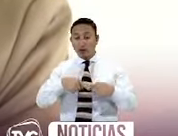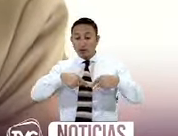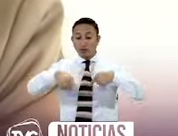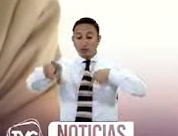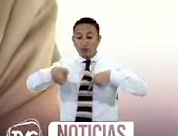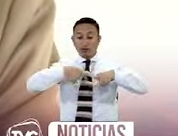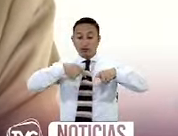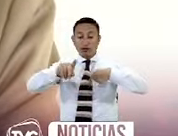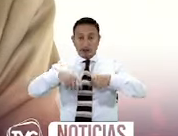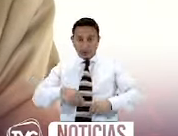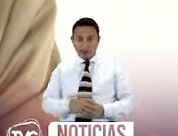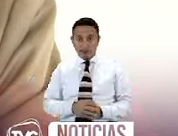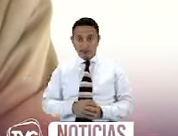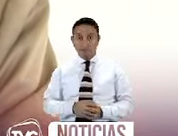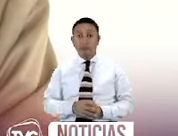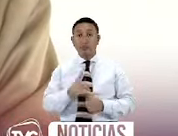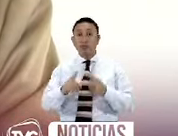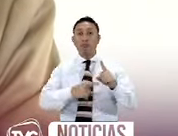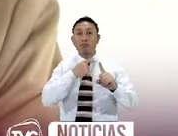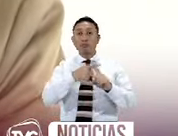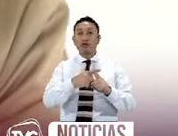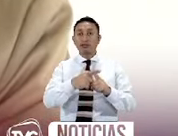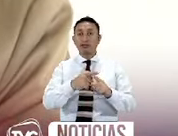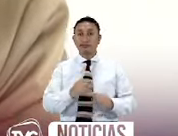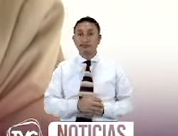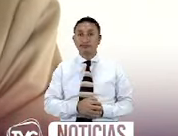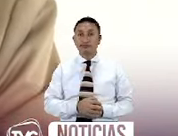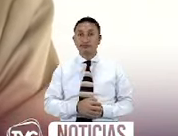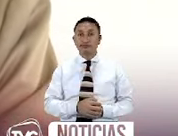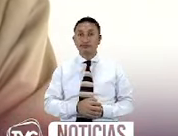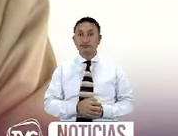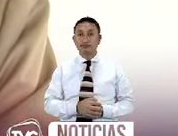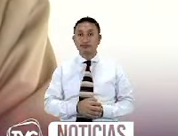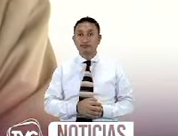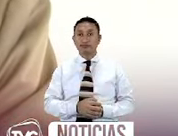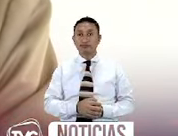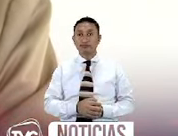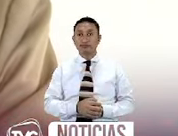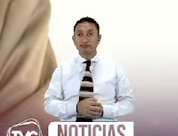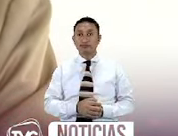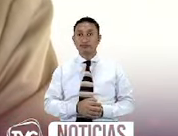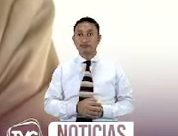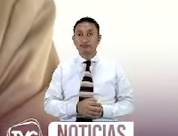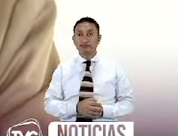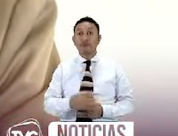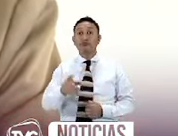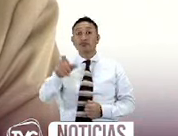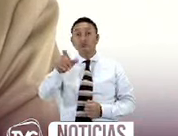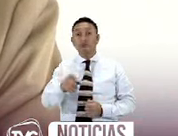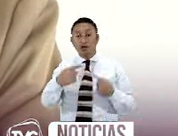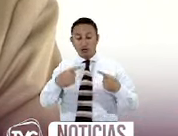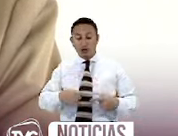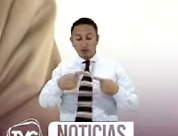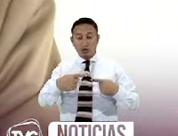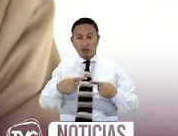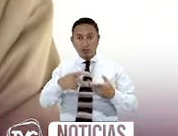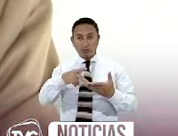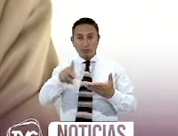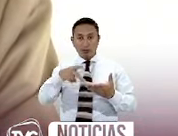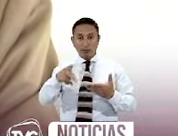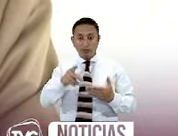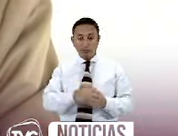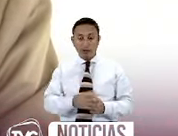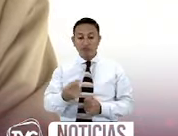y si a eso le suma el transitar de la rutina diaria de los usuarios de la vía, la recaudación